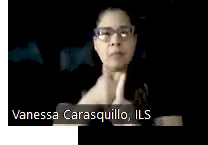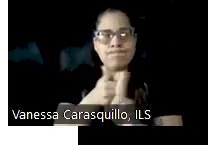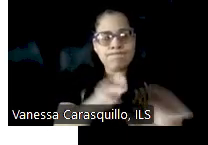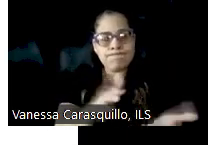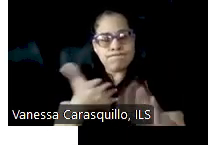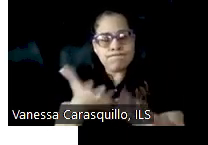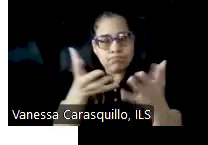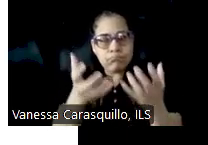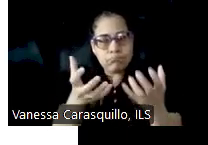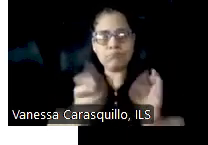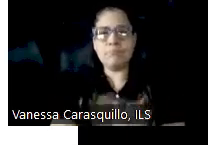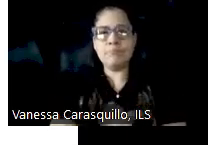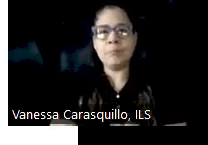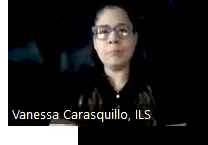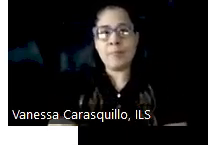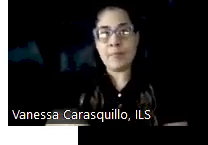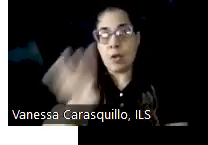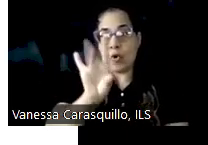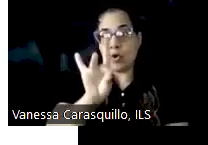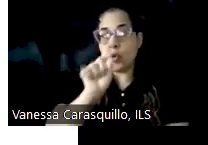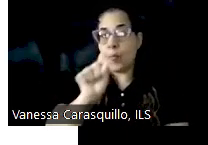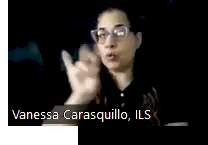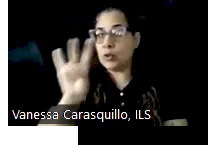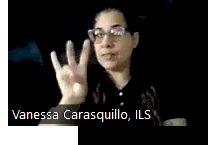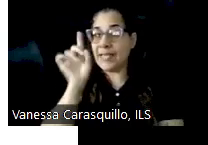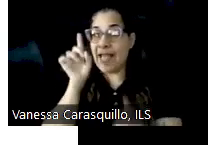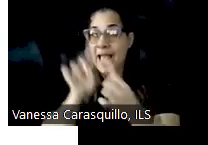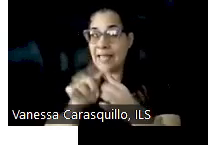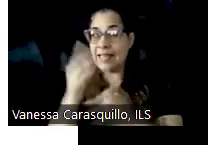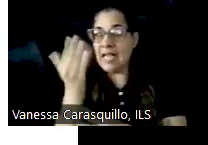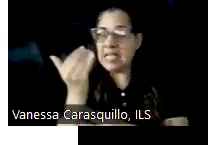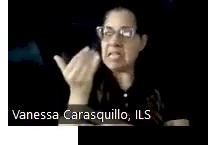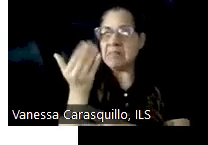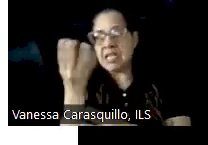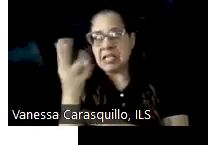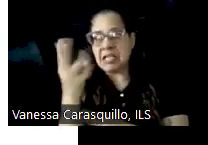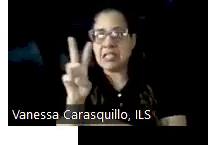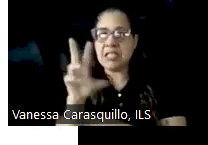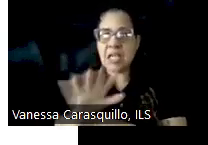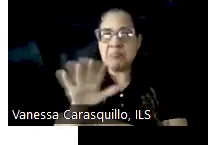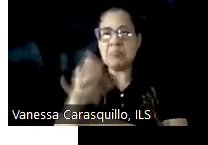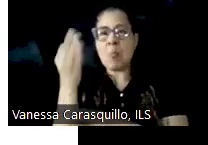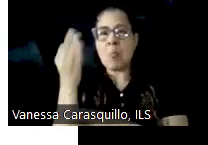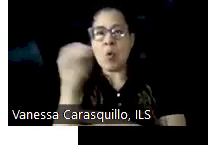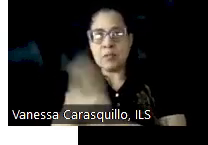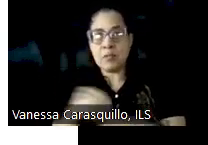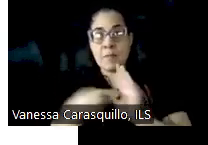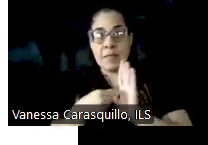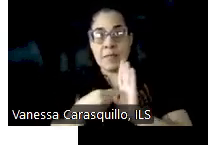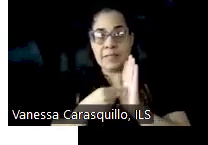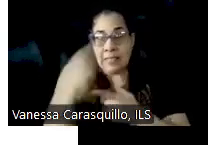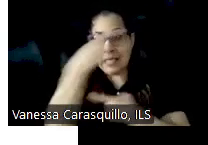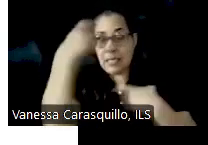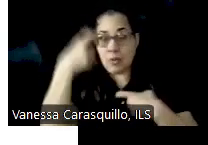El 8.7 hasta un 15-16% presentan trastornos de ansiedad, y esto en términos generales